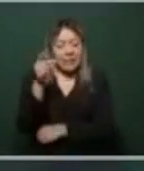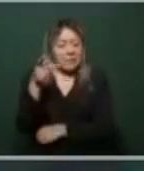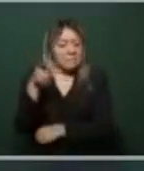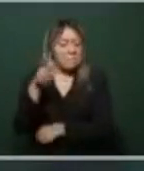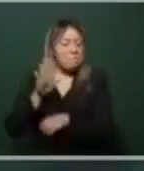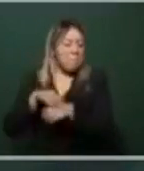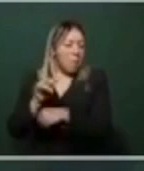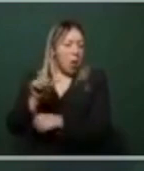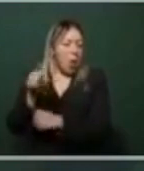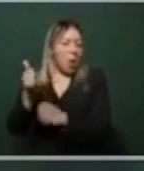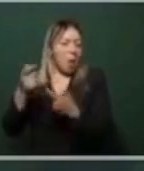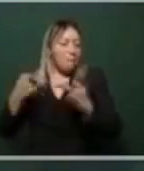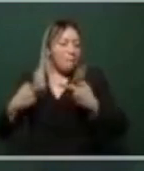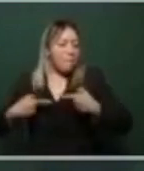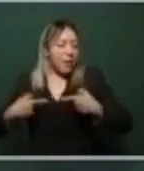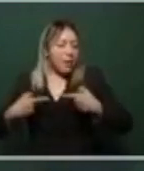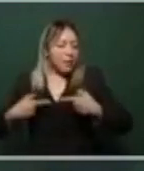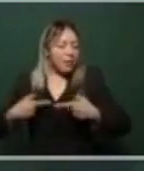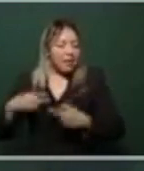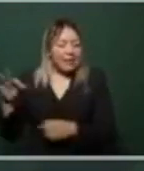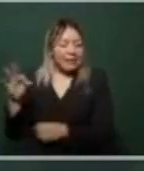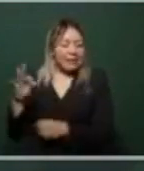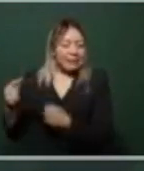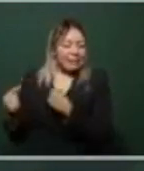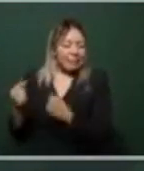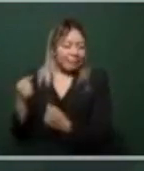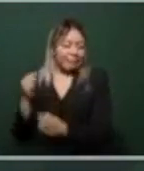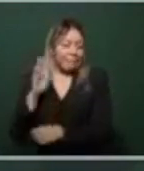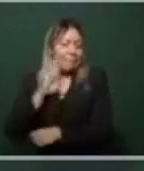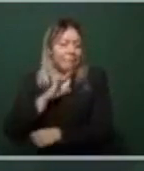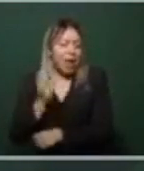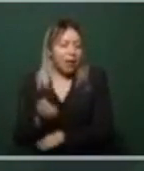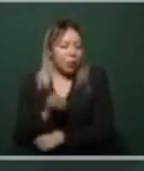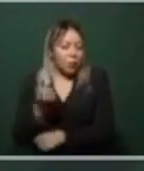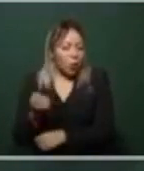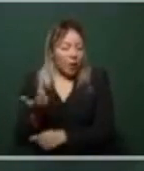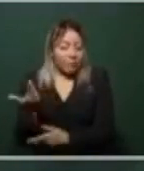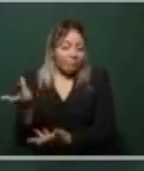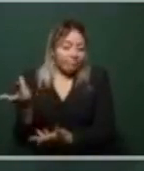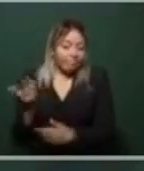apuestan a que nos vaya mal. No todos, desde luego,